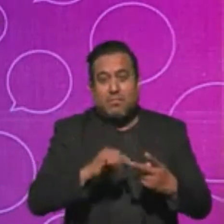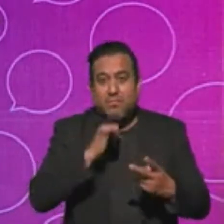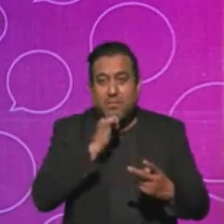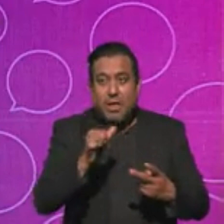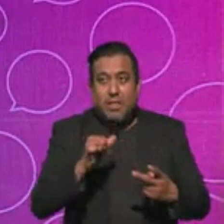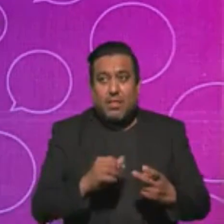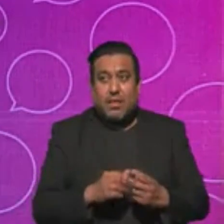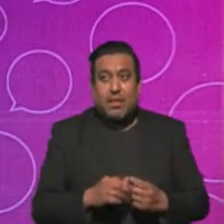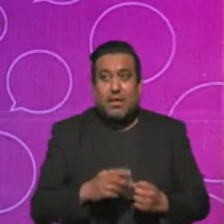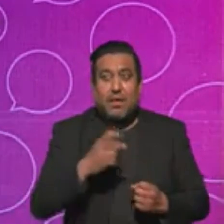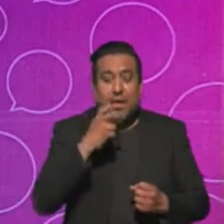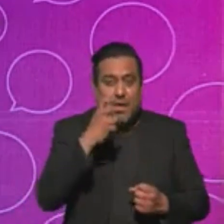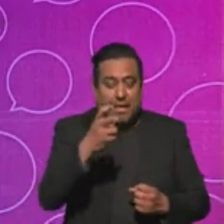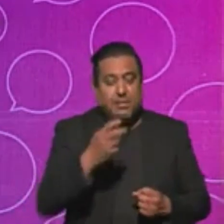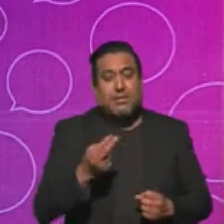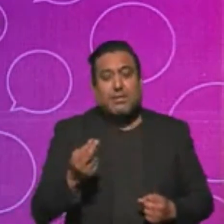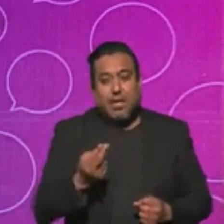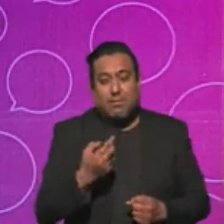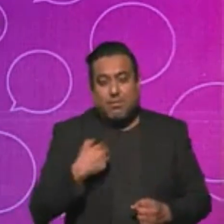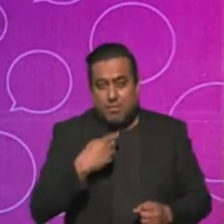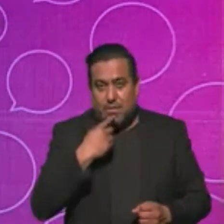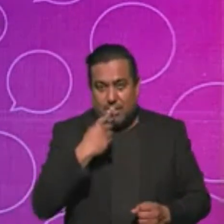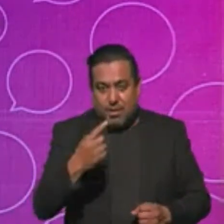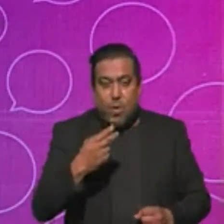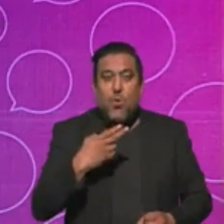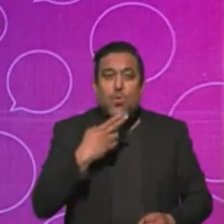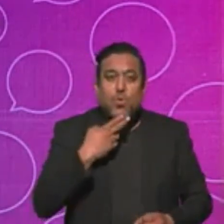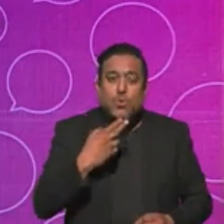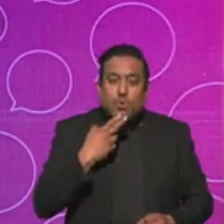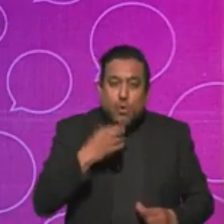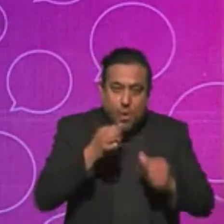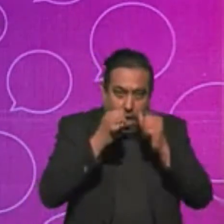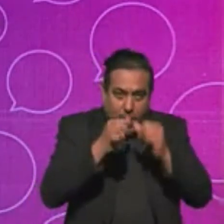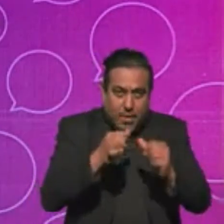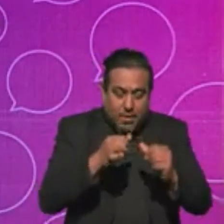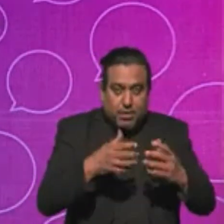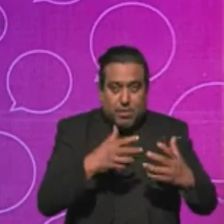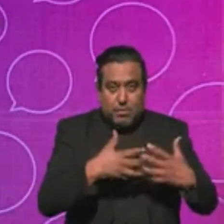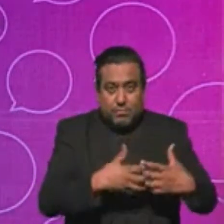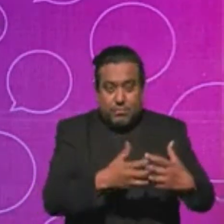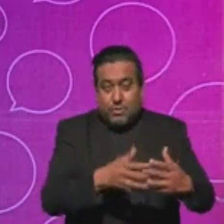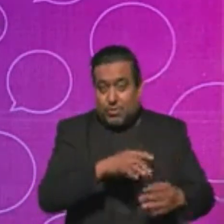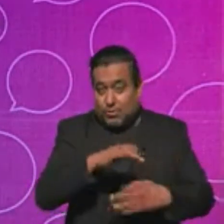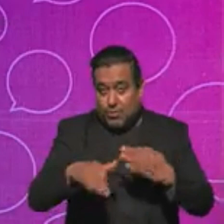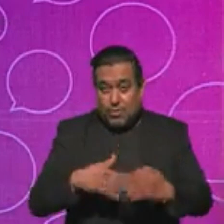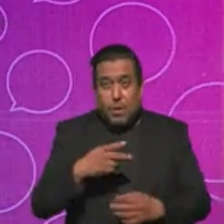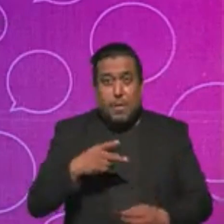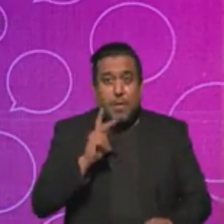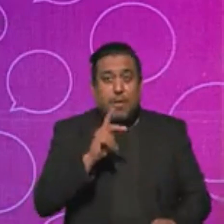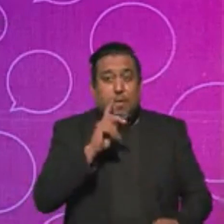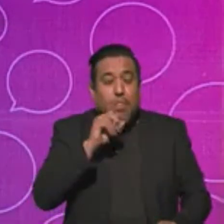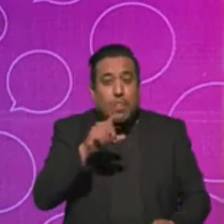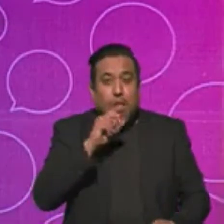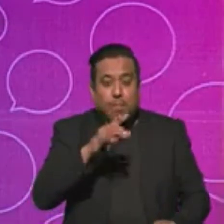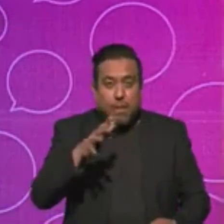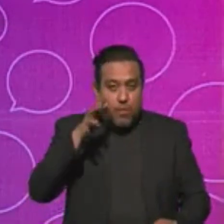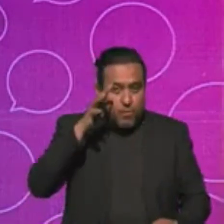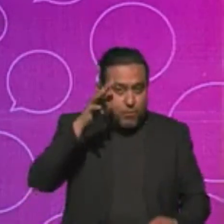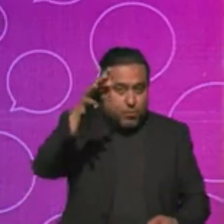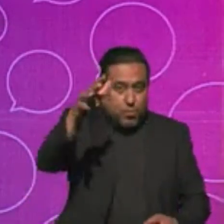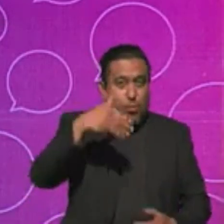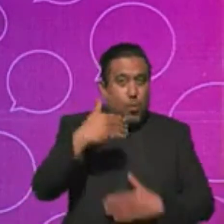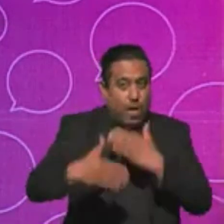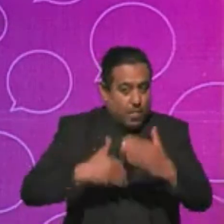conclusión necesitamos darle uso y atención a lo que hay pero también bien ver hacia el futuro y ver hacia